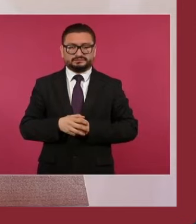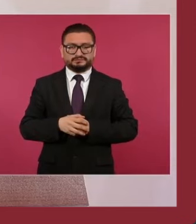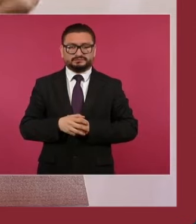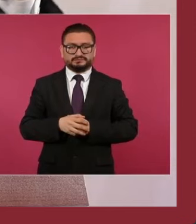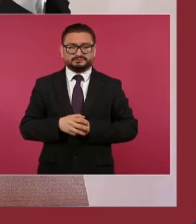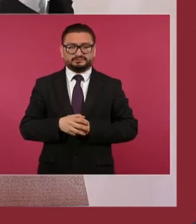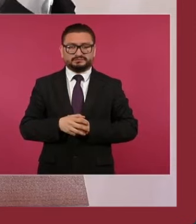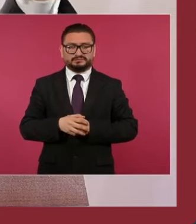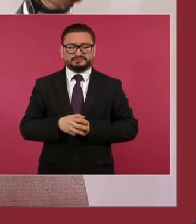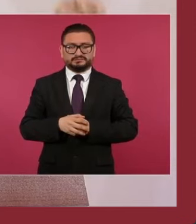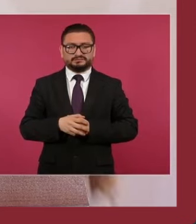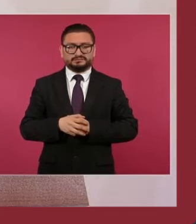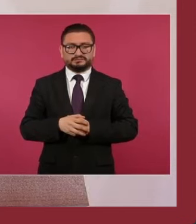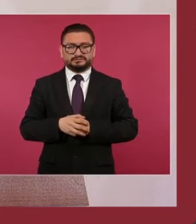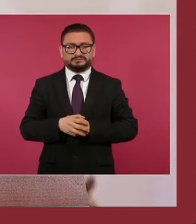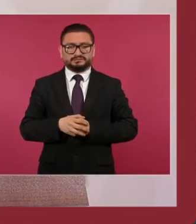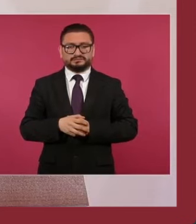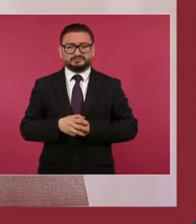Y